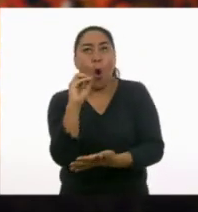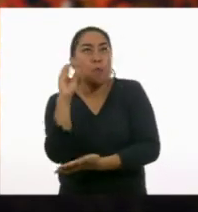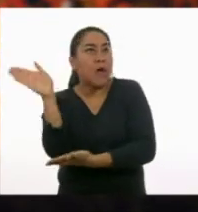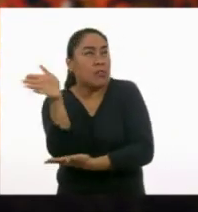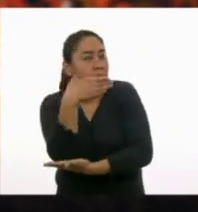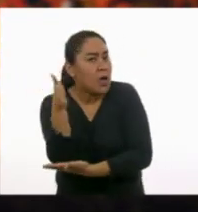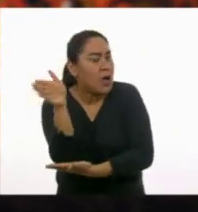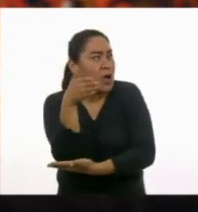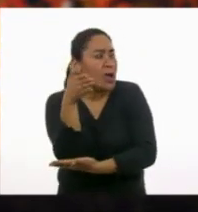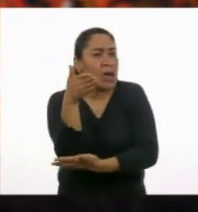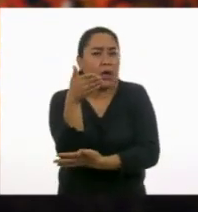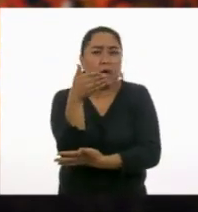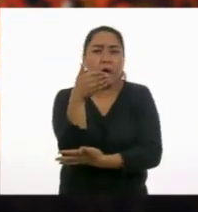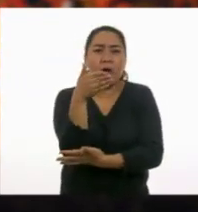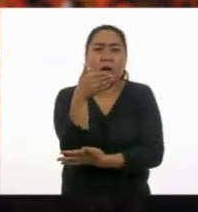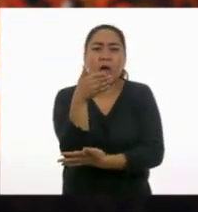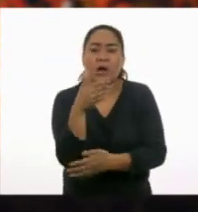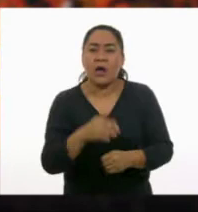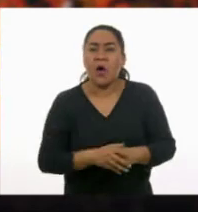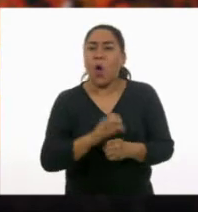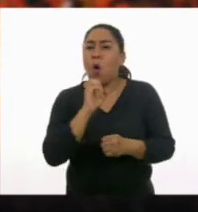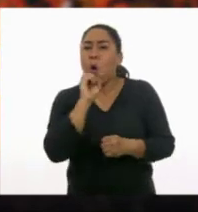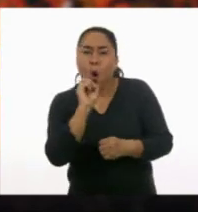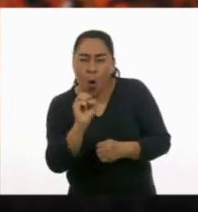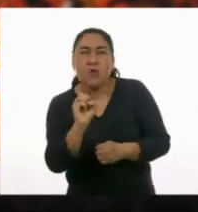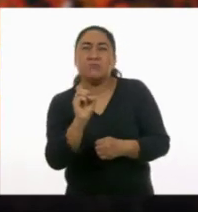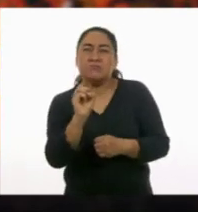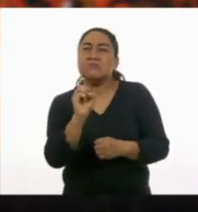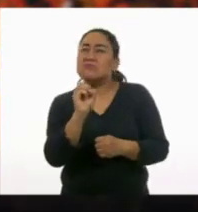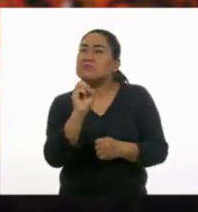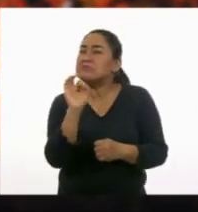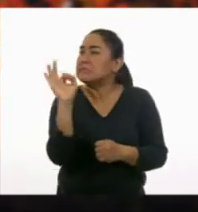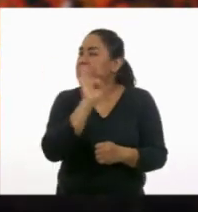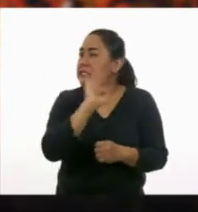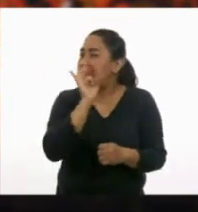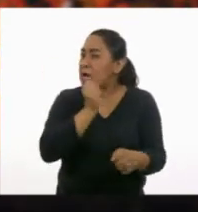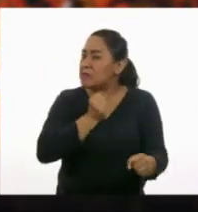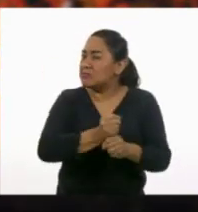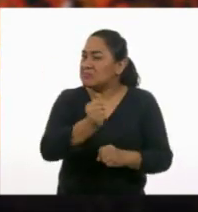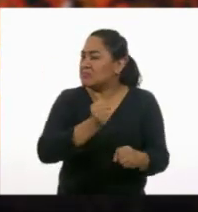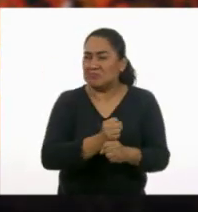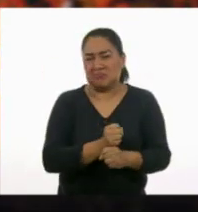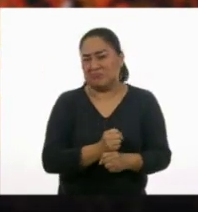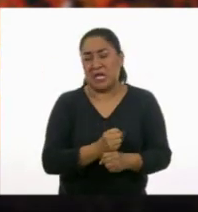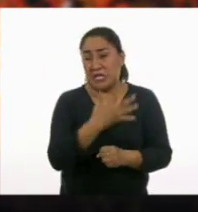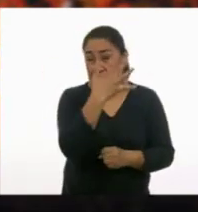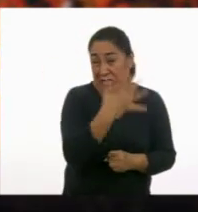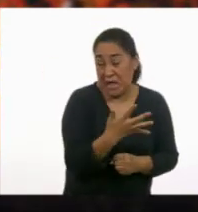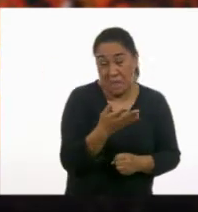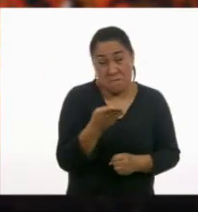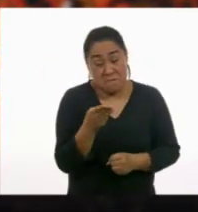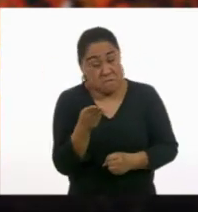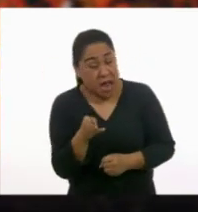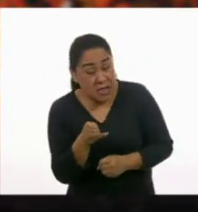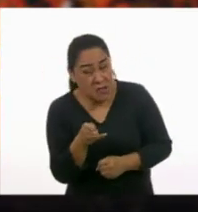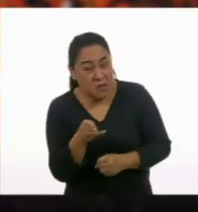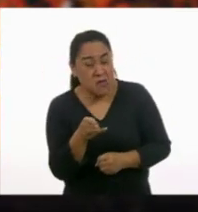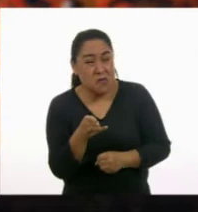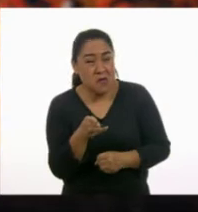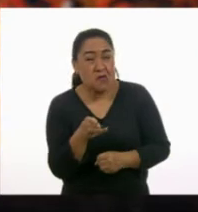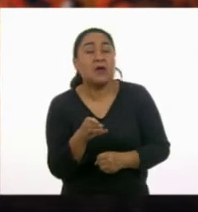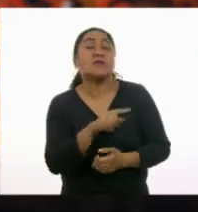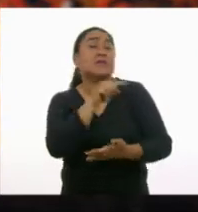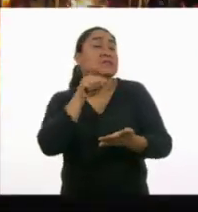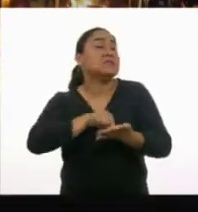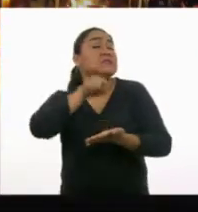las... Y hubieras torturado, no el 5 de mayo ni siquiera en el altar, en el alta